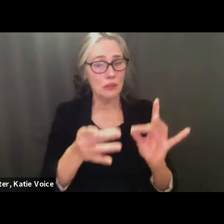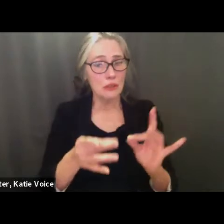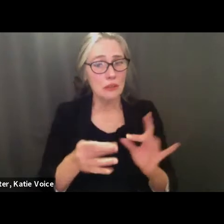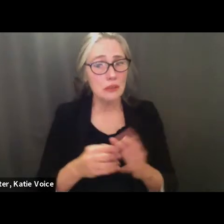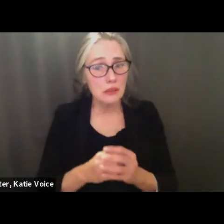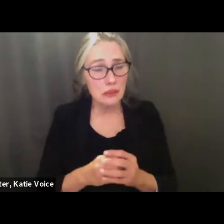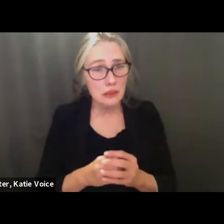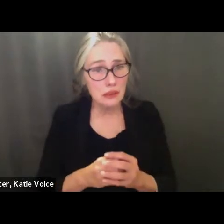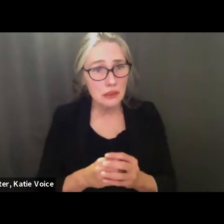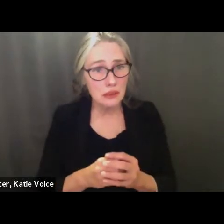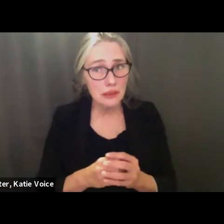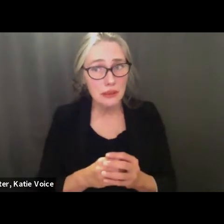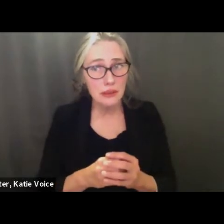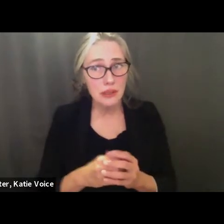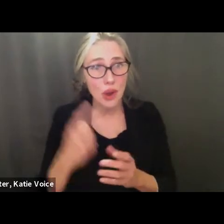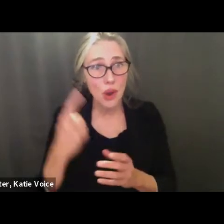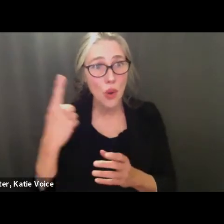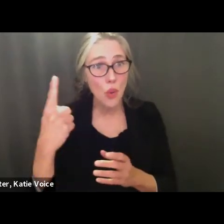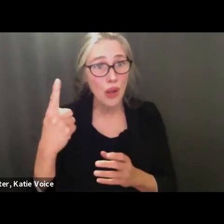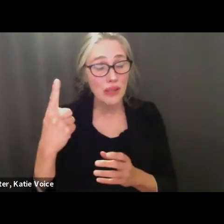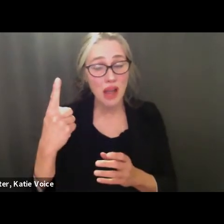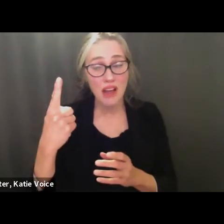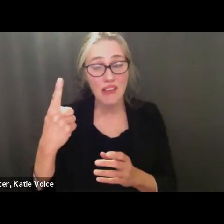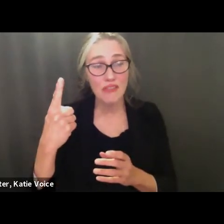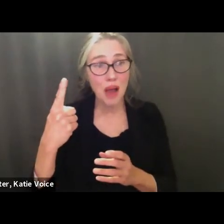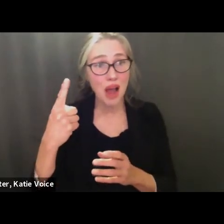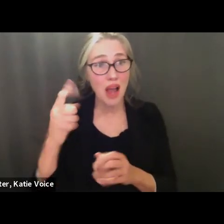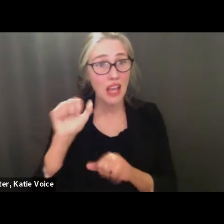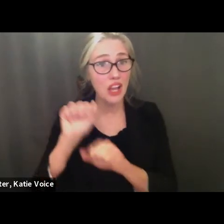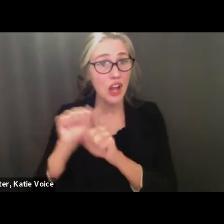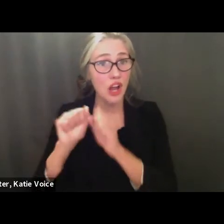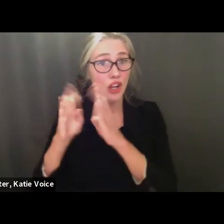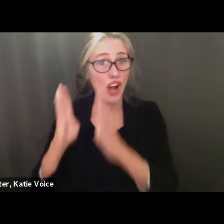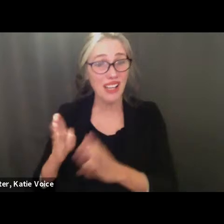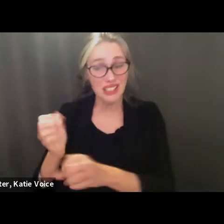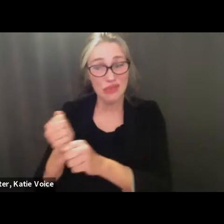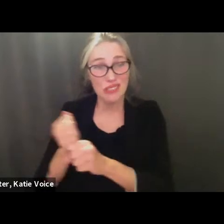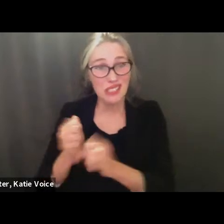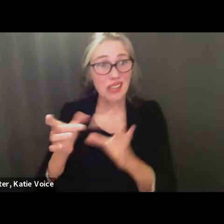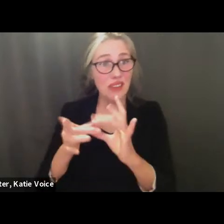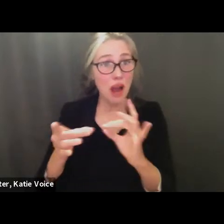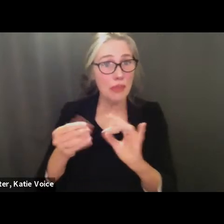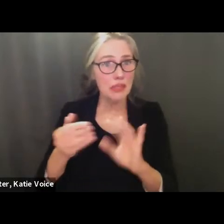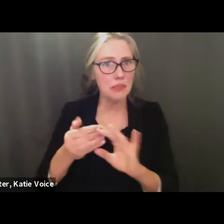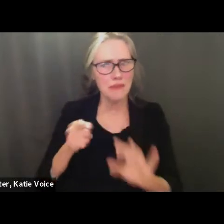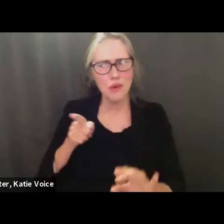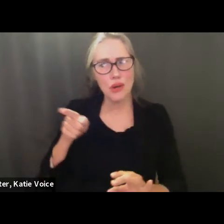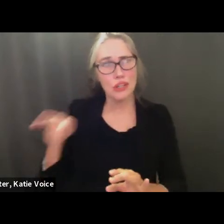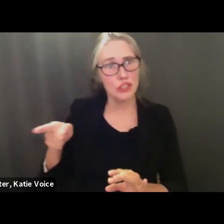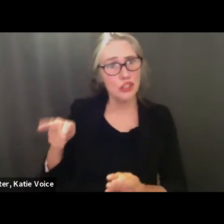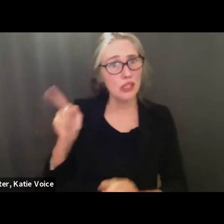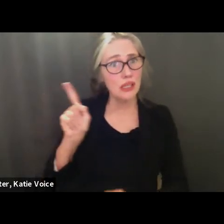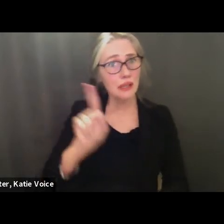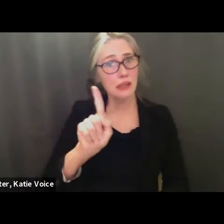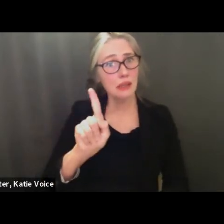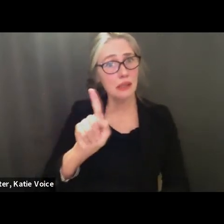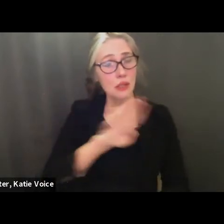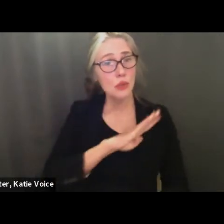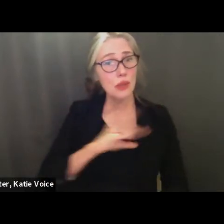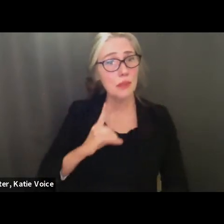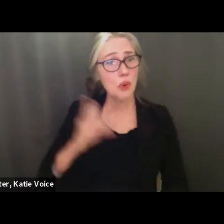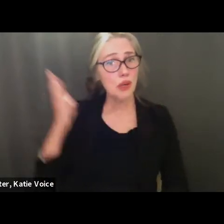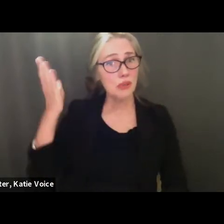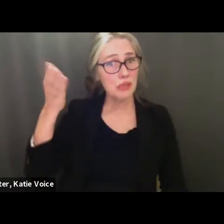con las recomendaciones de nuestro comité. Manuela recibió no una, sino 5 llamadas de personas que la acusaban